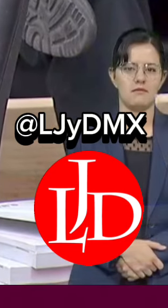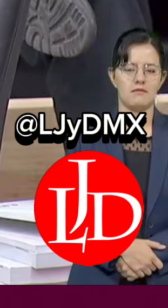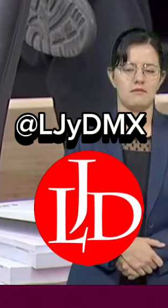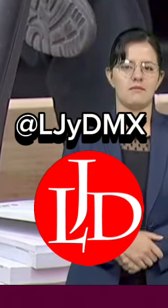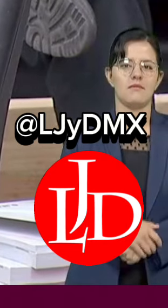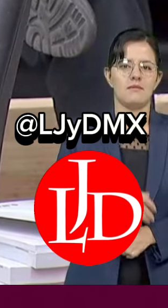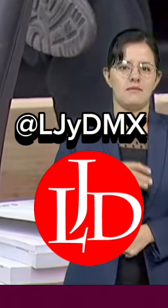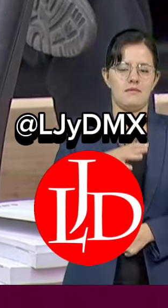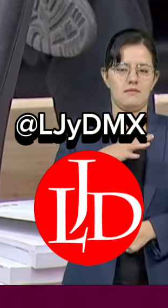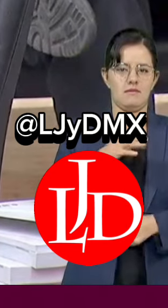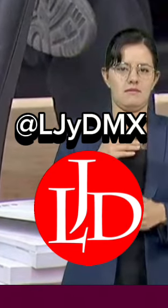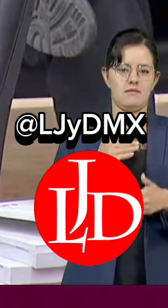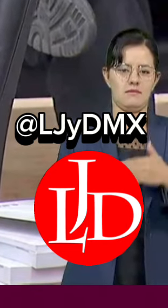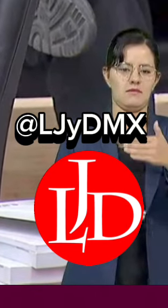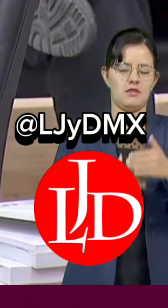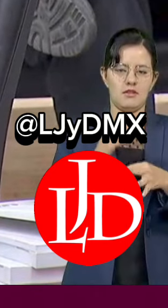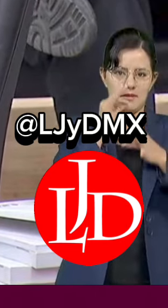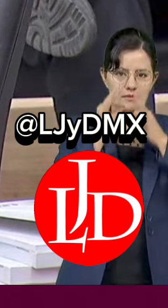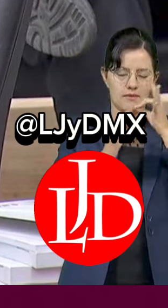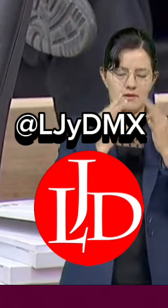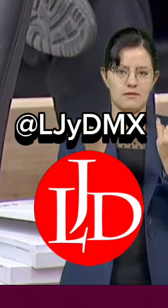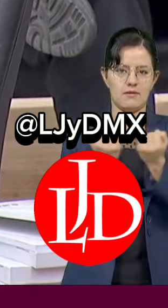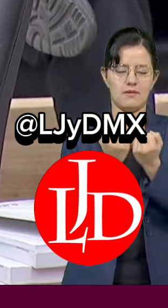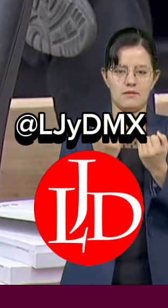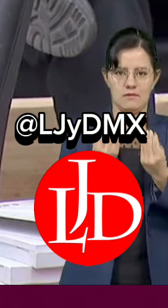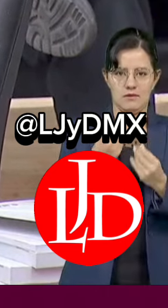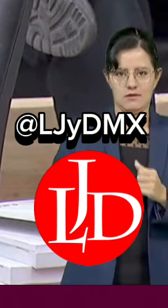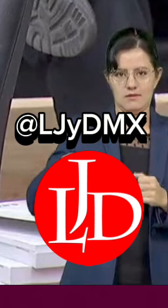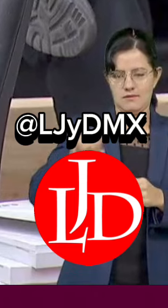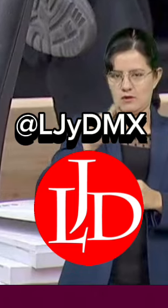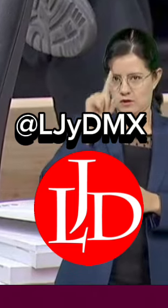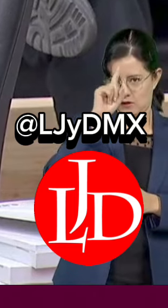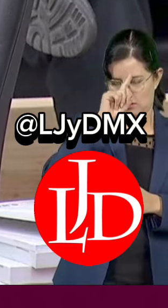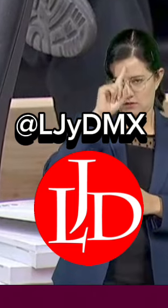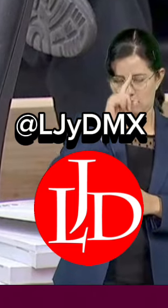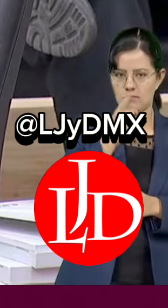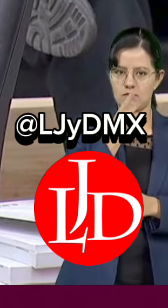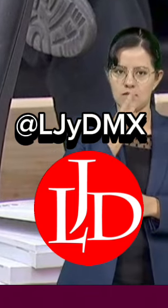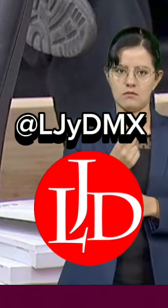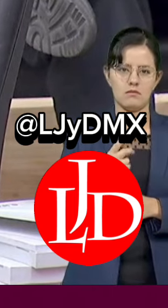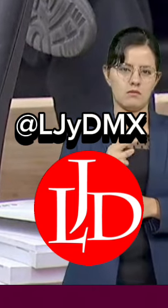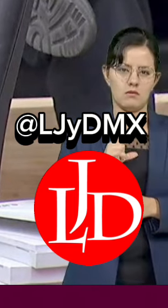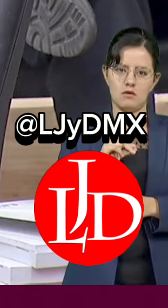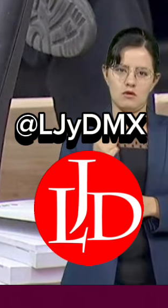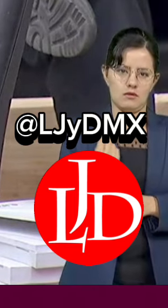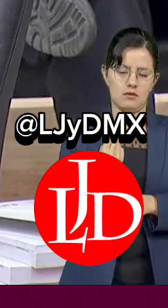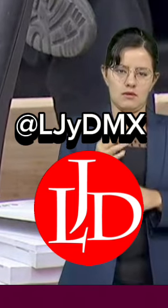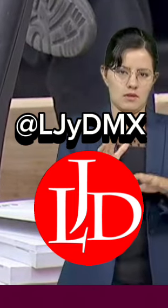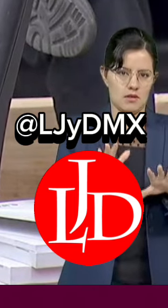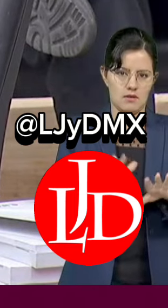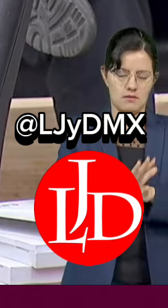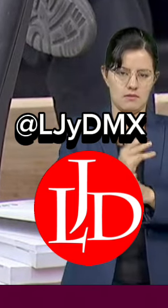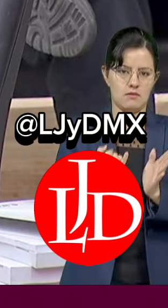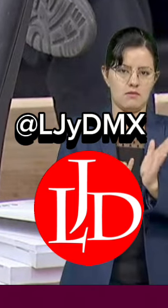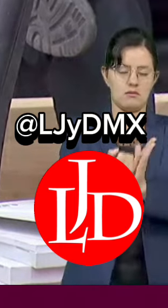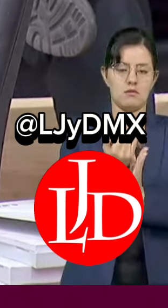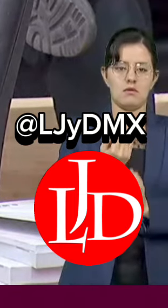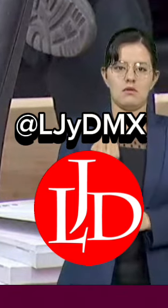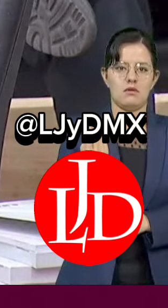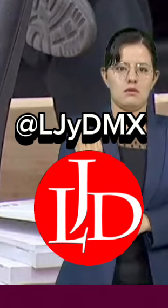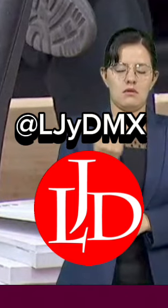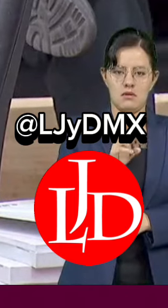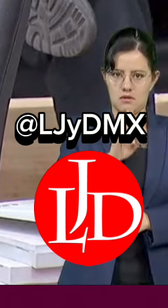y efectivamente, como aquí varias consejerías lo han asumido, no debería haber cambio de criterios. Deberían respetarse los